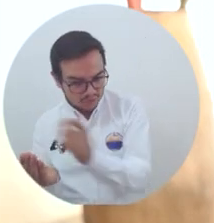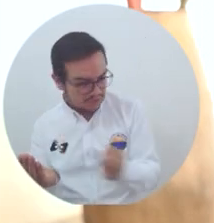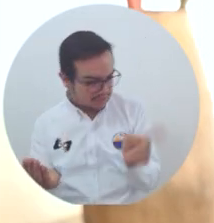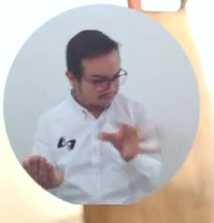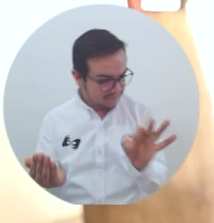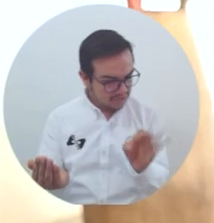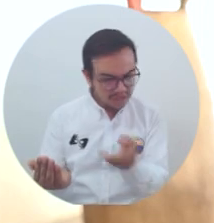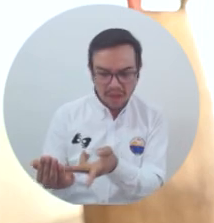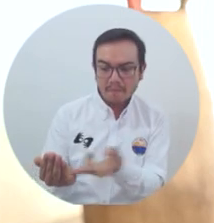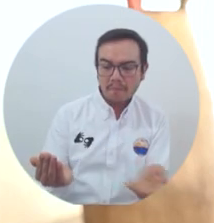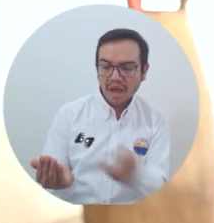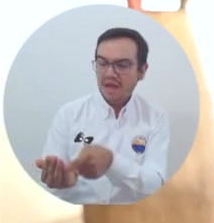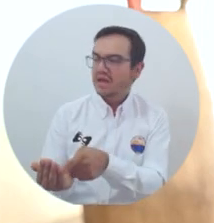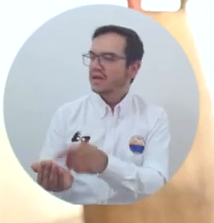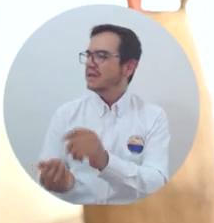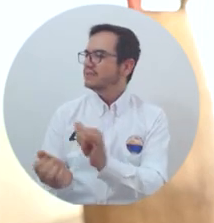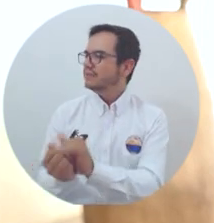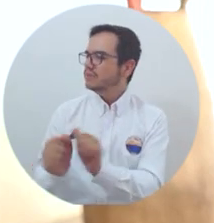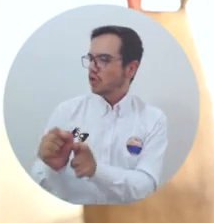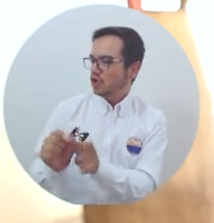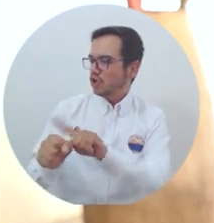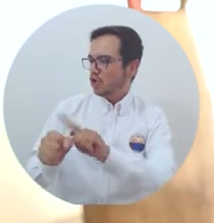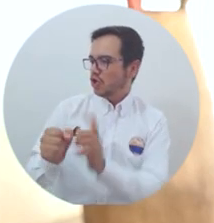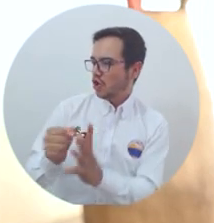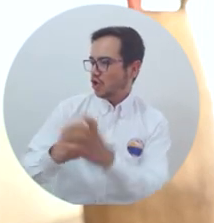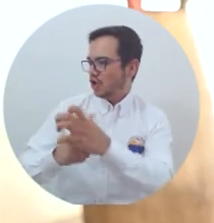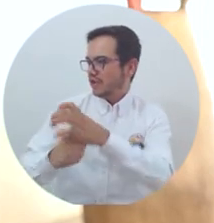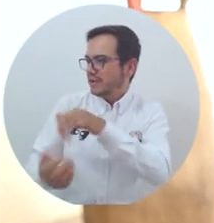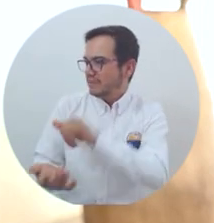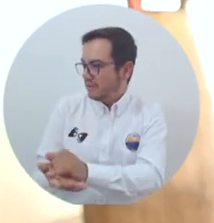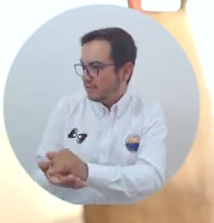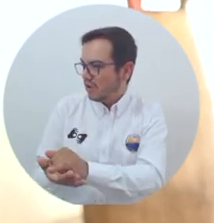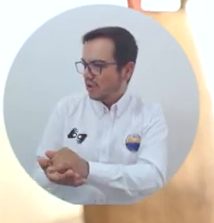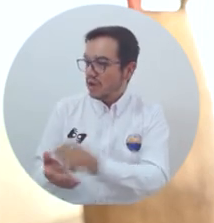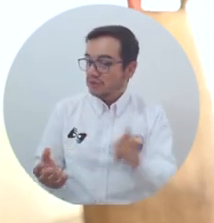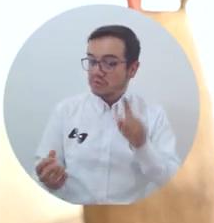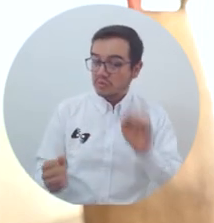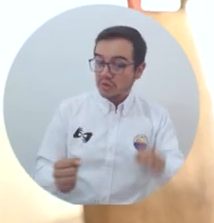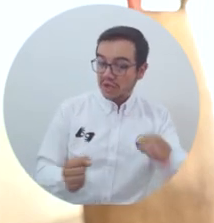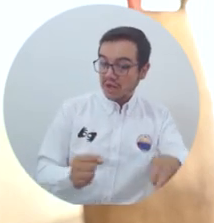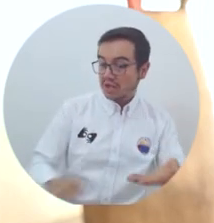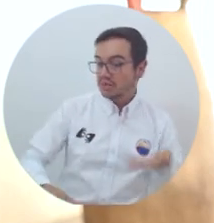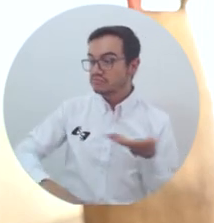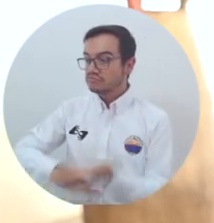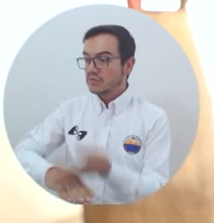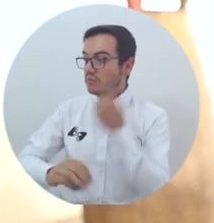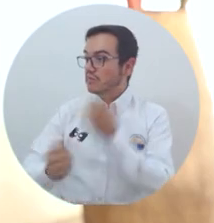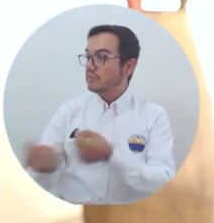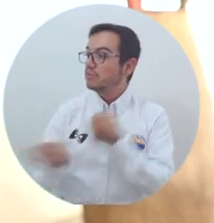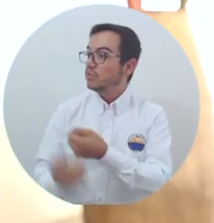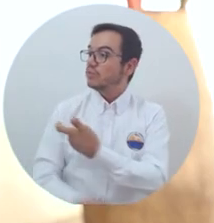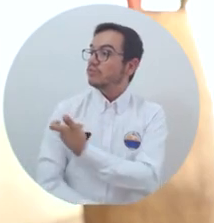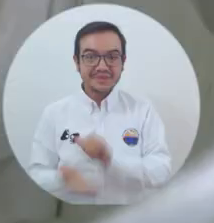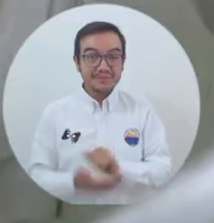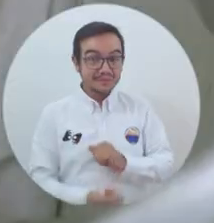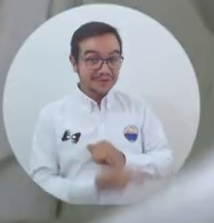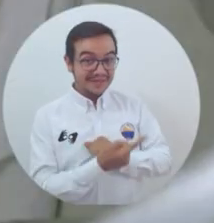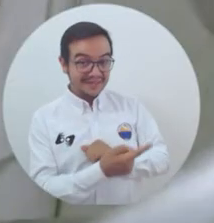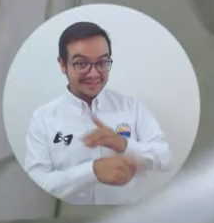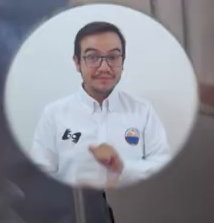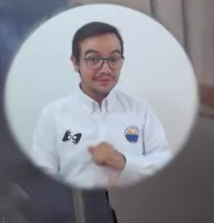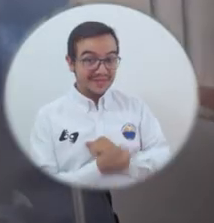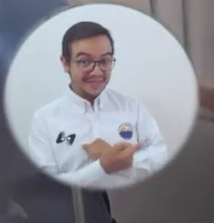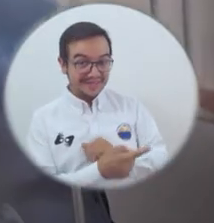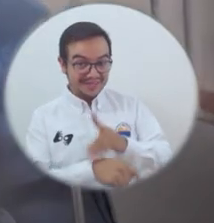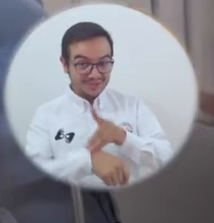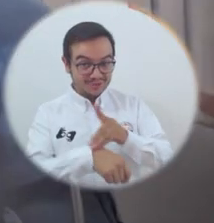estos virus que son similares a nuestro nuevo coronavirus y de esa manera pudieran proponerse como nuevas vacunas. En ese